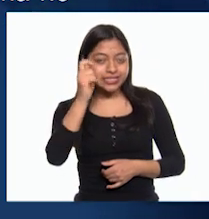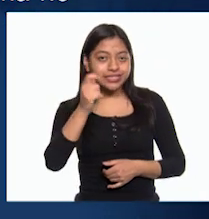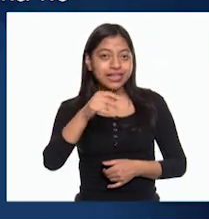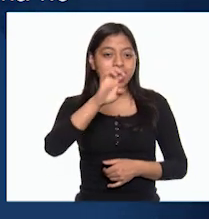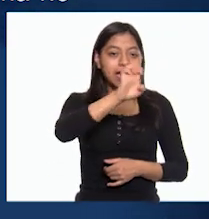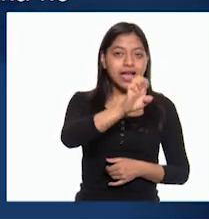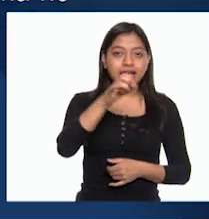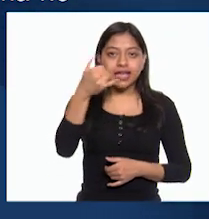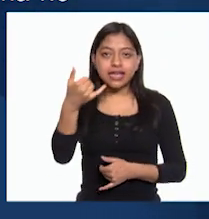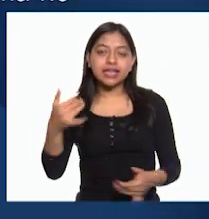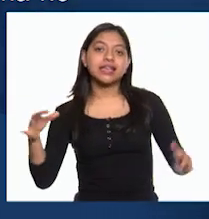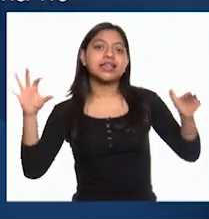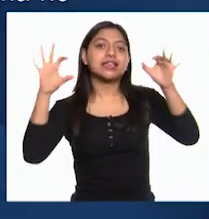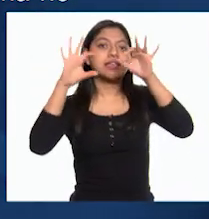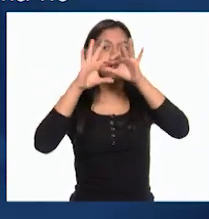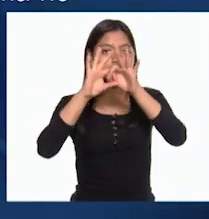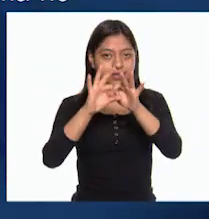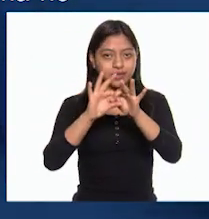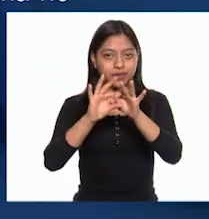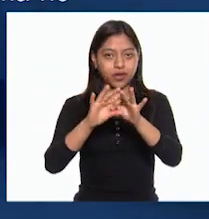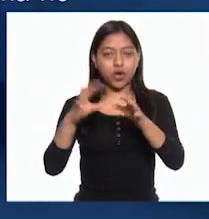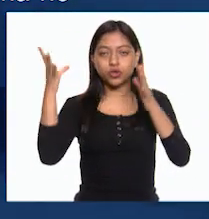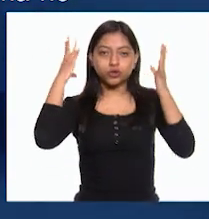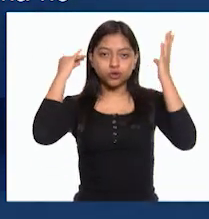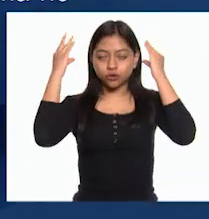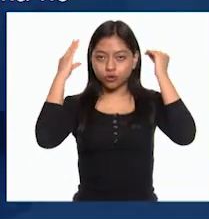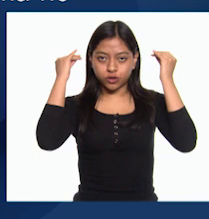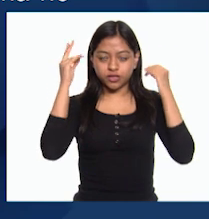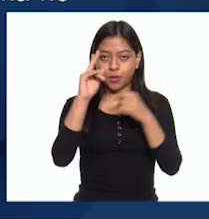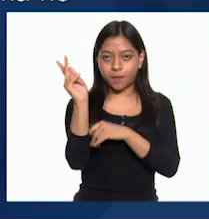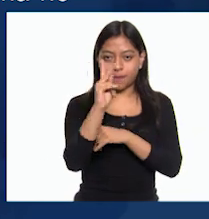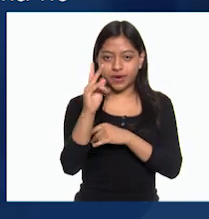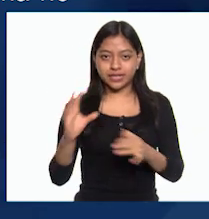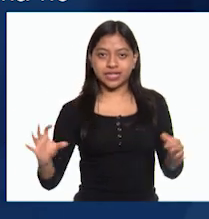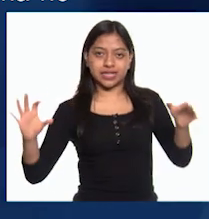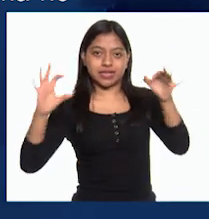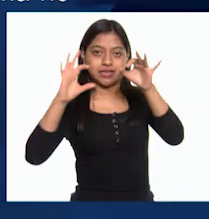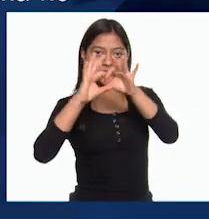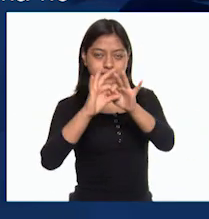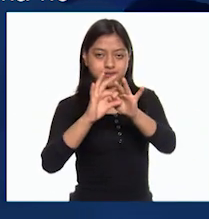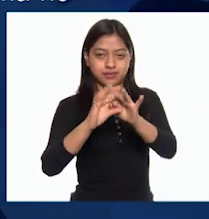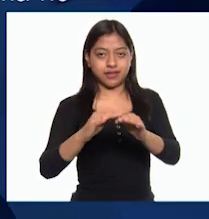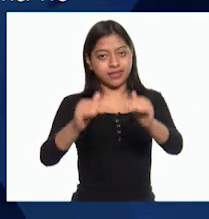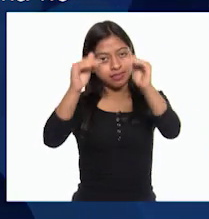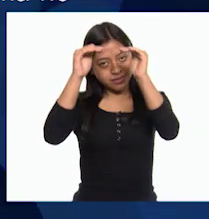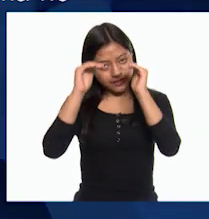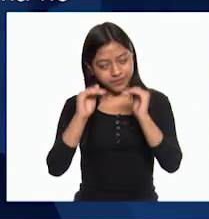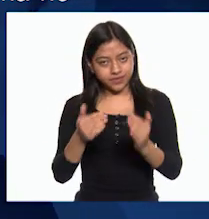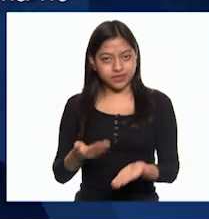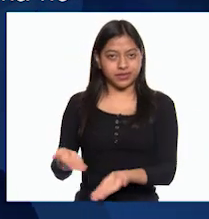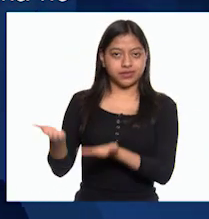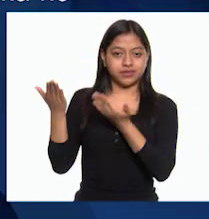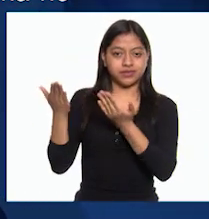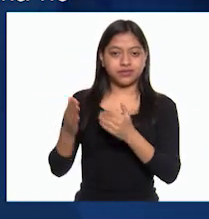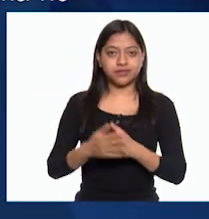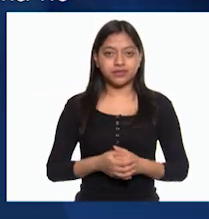se forma con la E de tre y con la Y griega que sigue, mientras que en el segundo